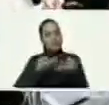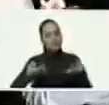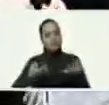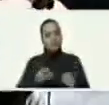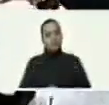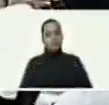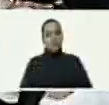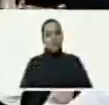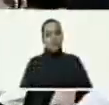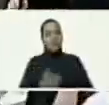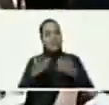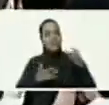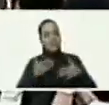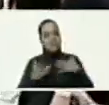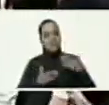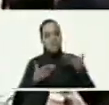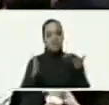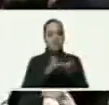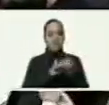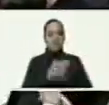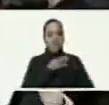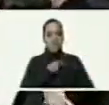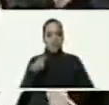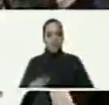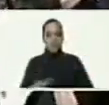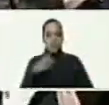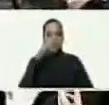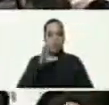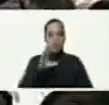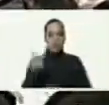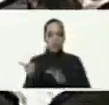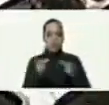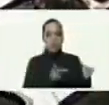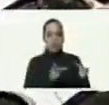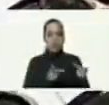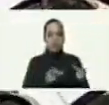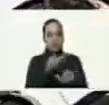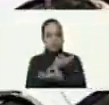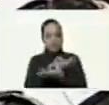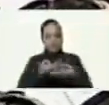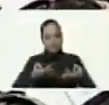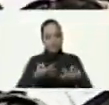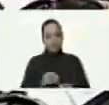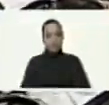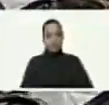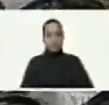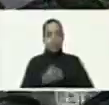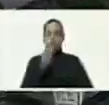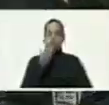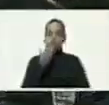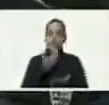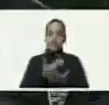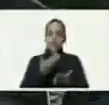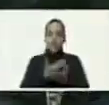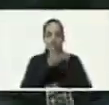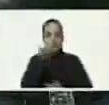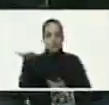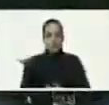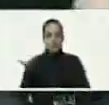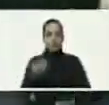los eventos literarios de China como país invitado sean un éxito total. Muchas gracias a